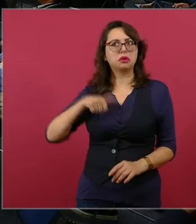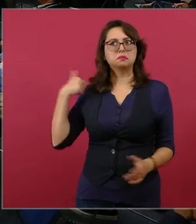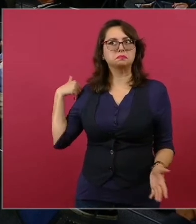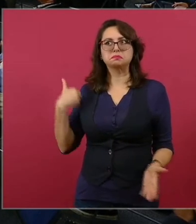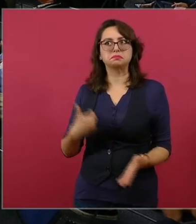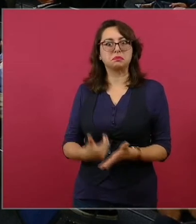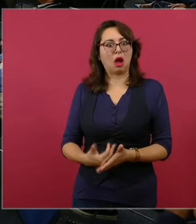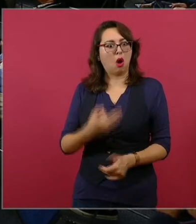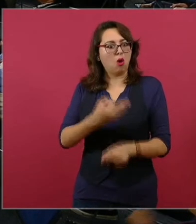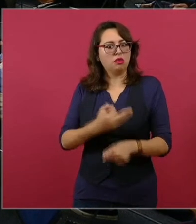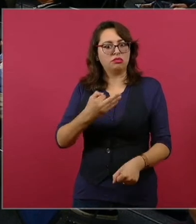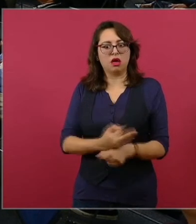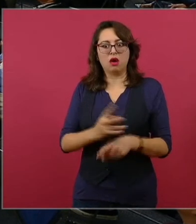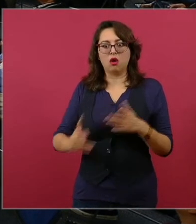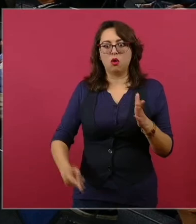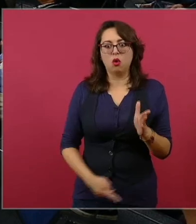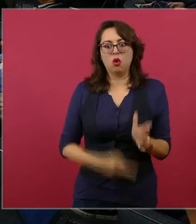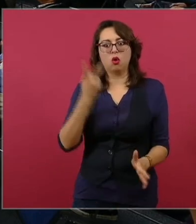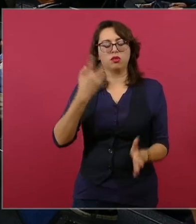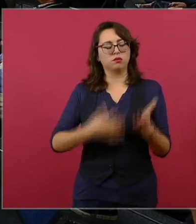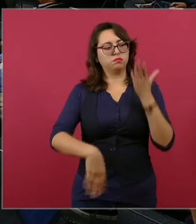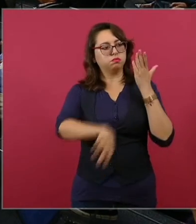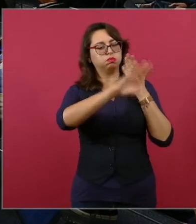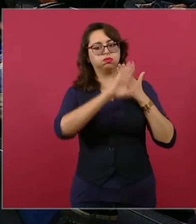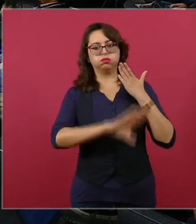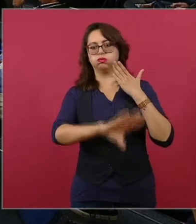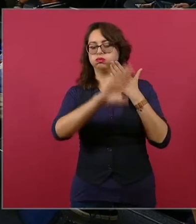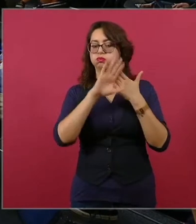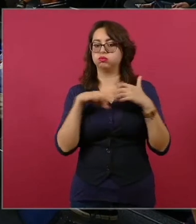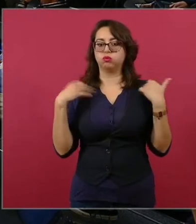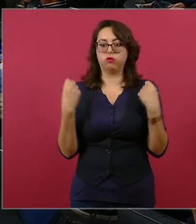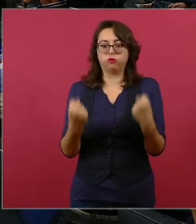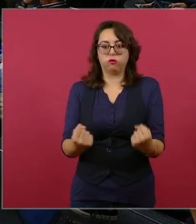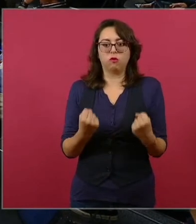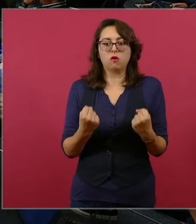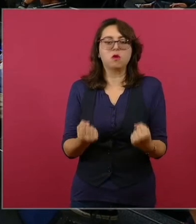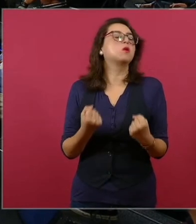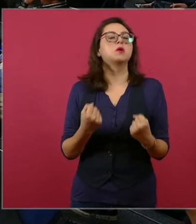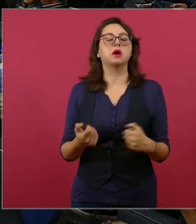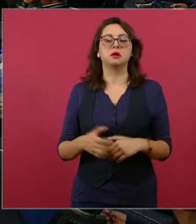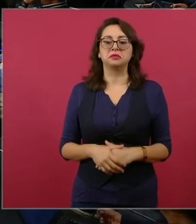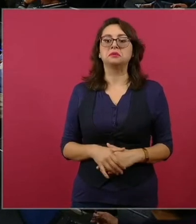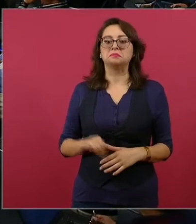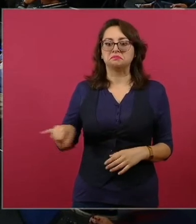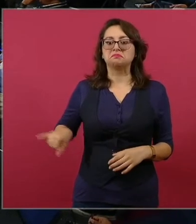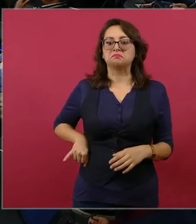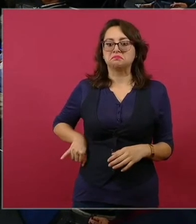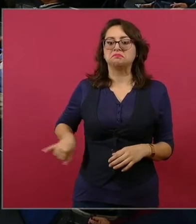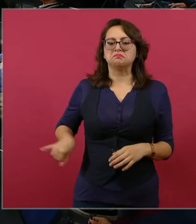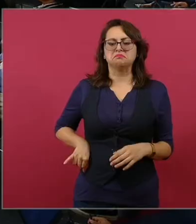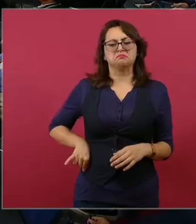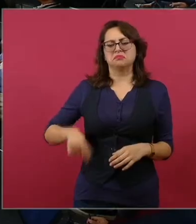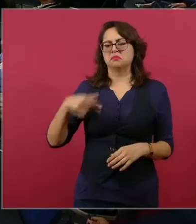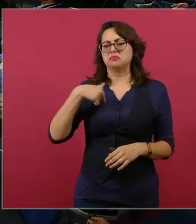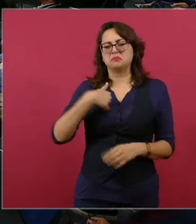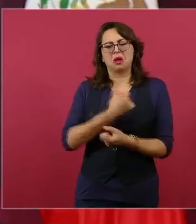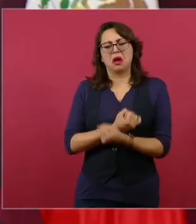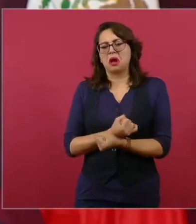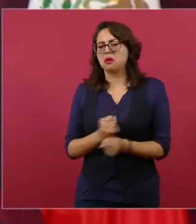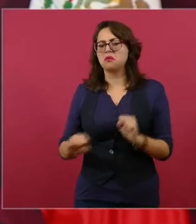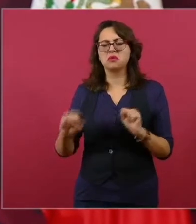bostezar. Estamos viviendo tiempos interesantes, yo